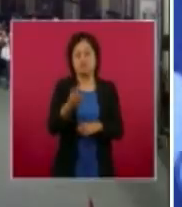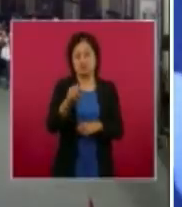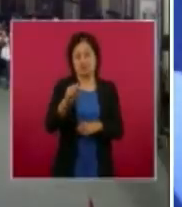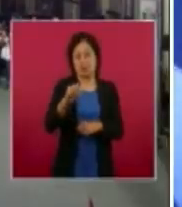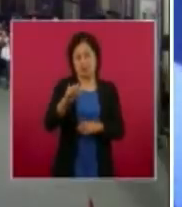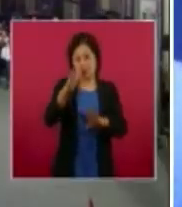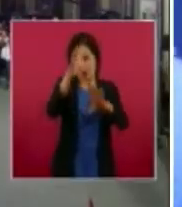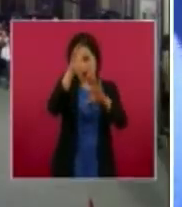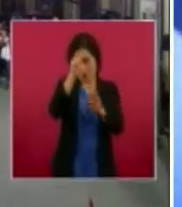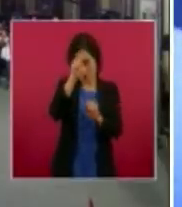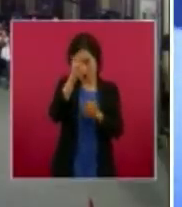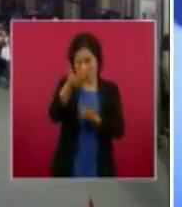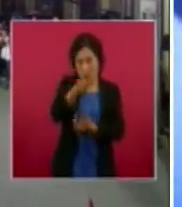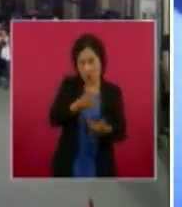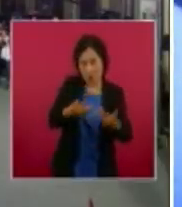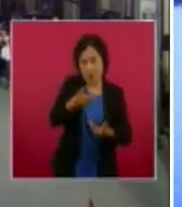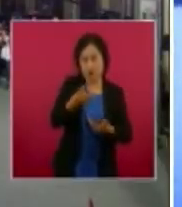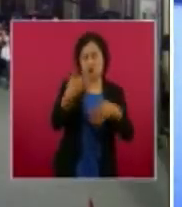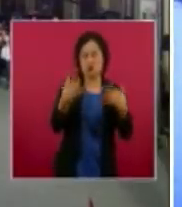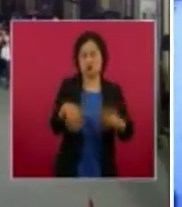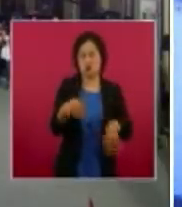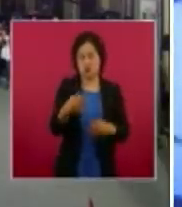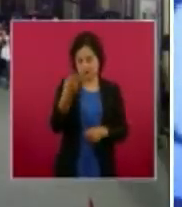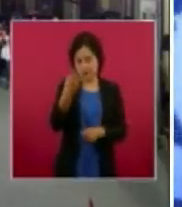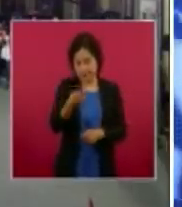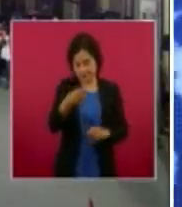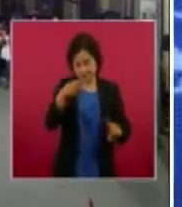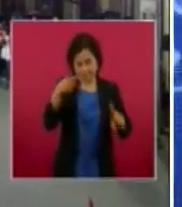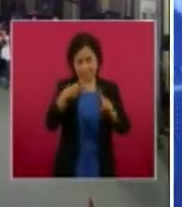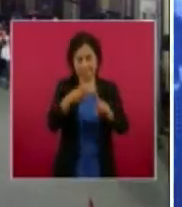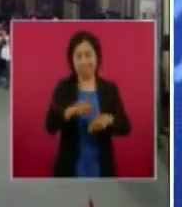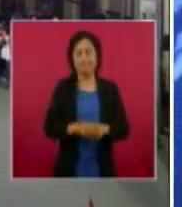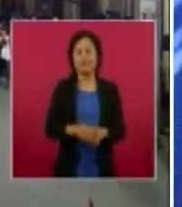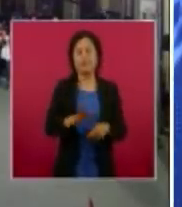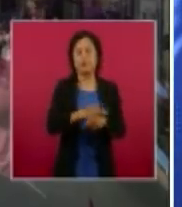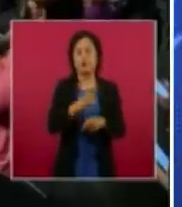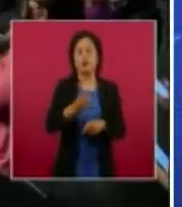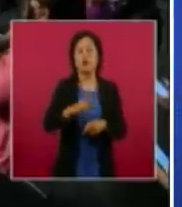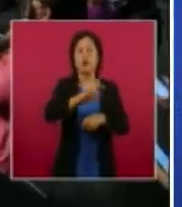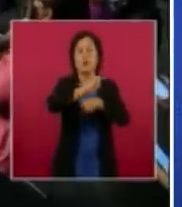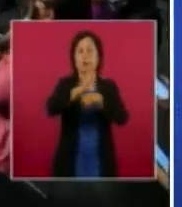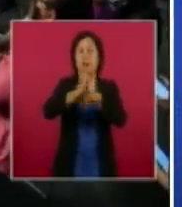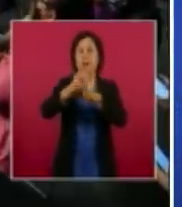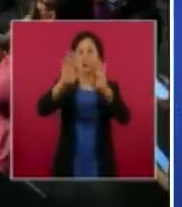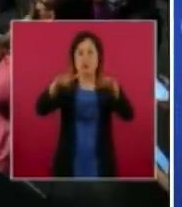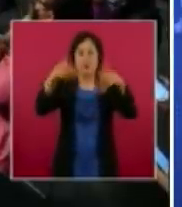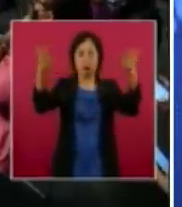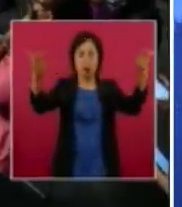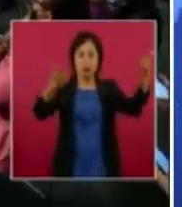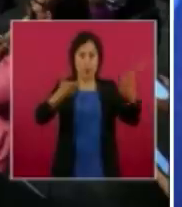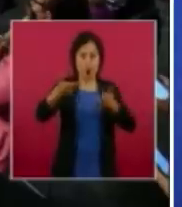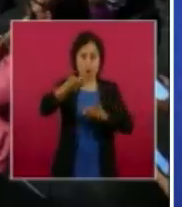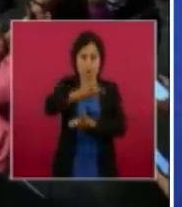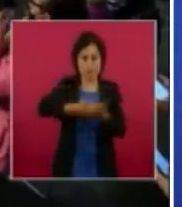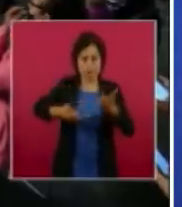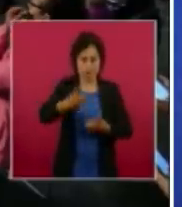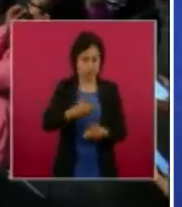tomadas. Los líderes de la región se van a reunir no el 6, sino el